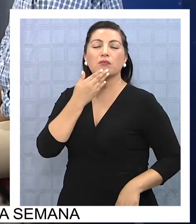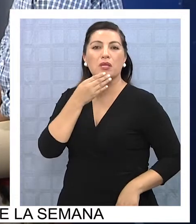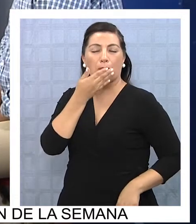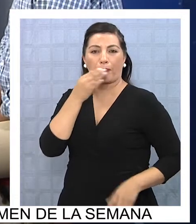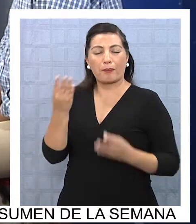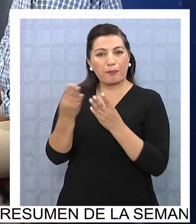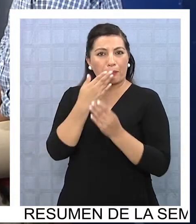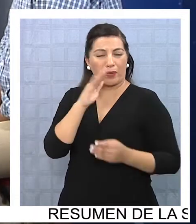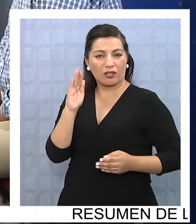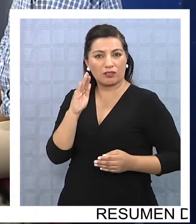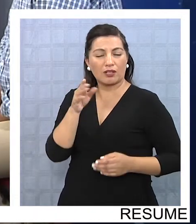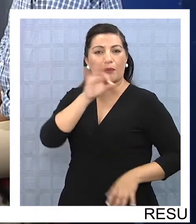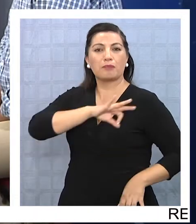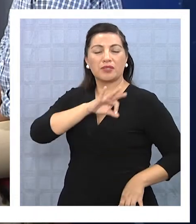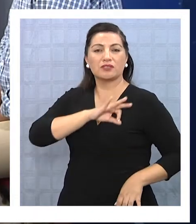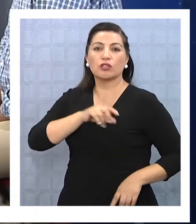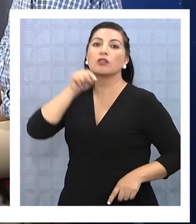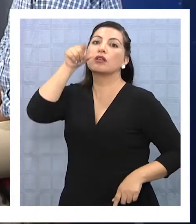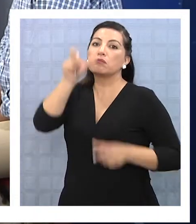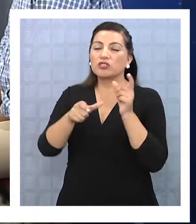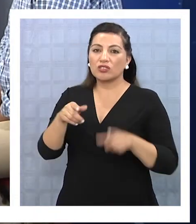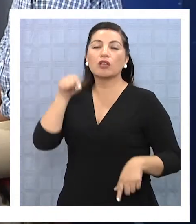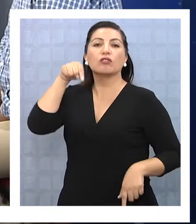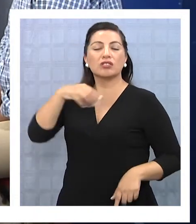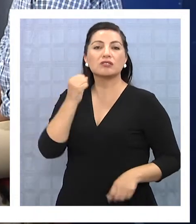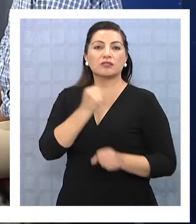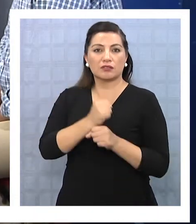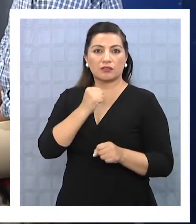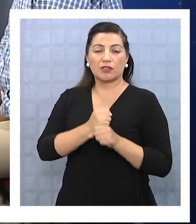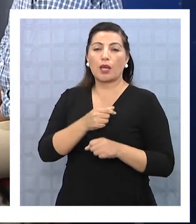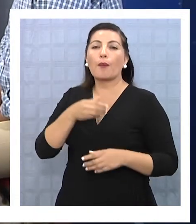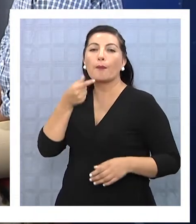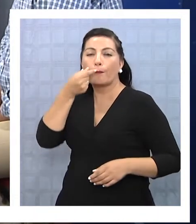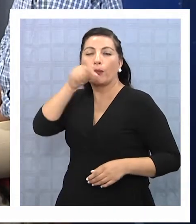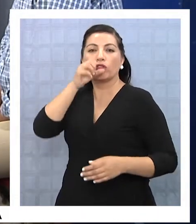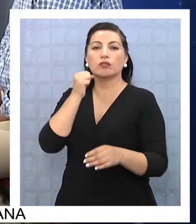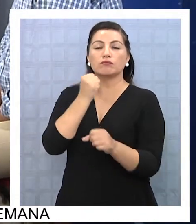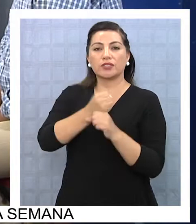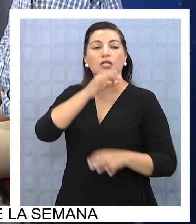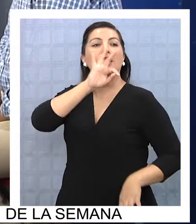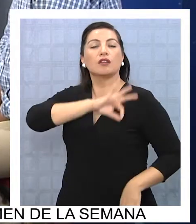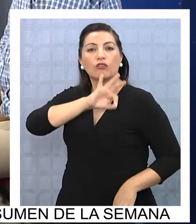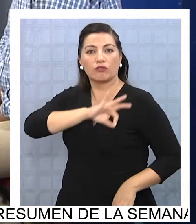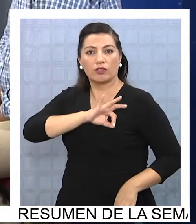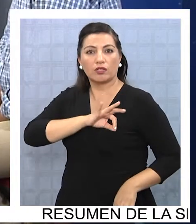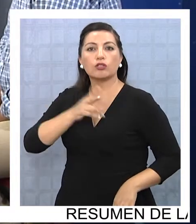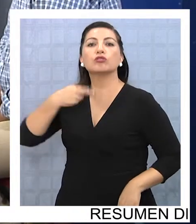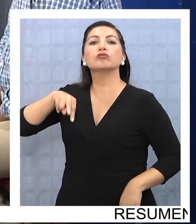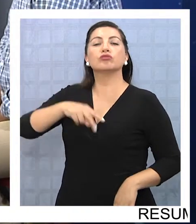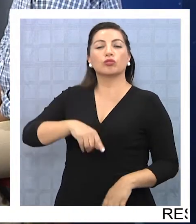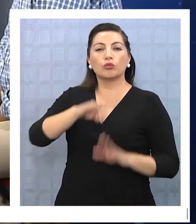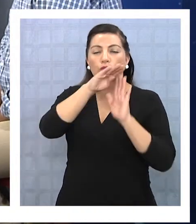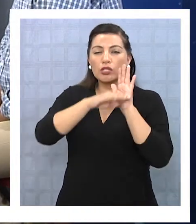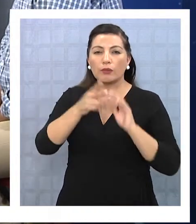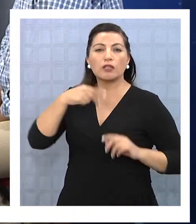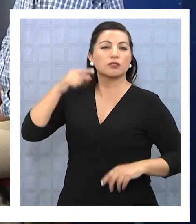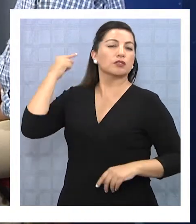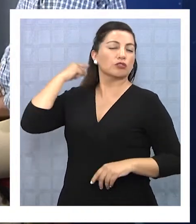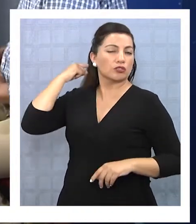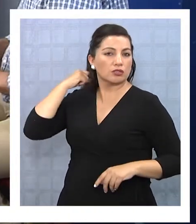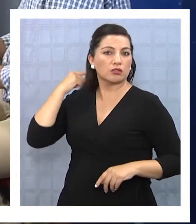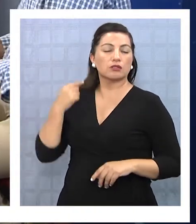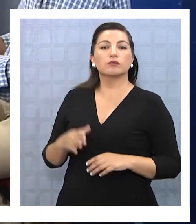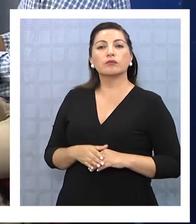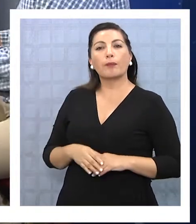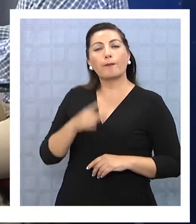mejorar las pensiones de las personas que hoy día están trabajando y cerca de jubilarse. Ese es un programa que lo hemos estudiado concienzudamente. Y